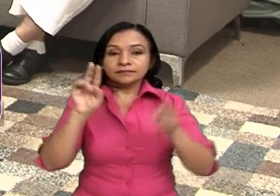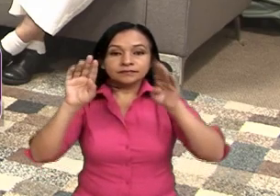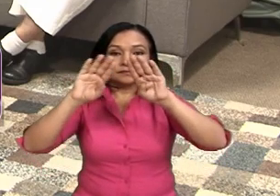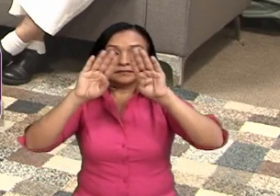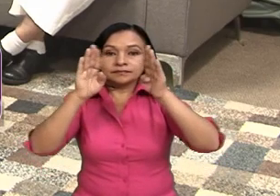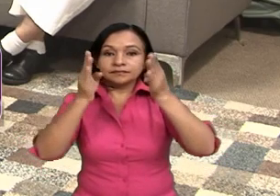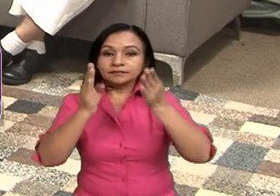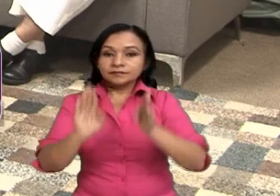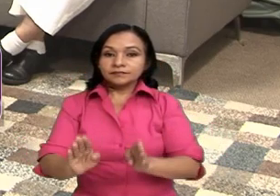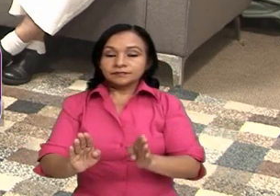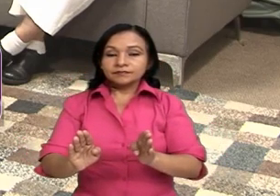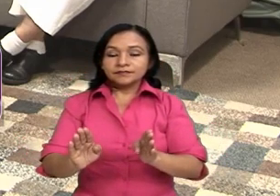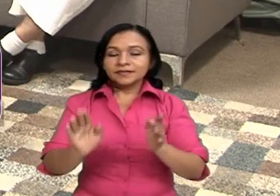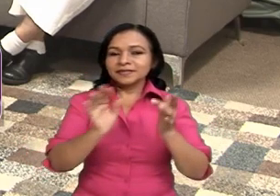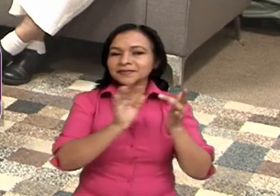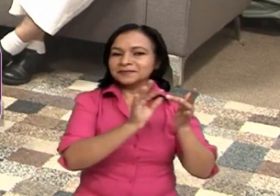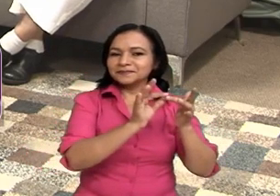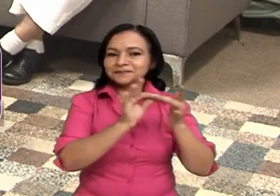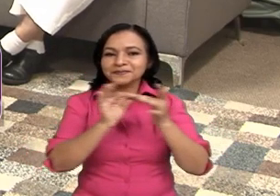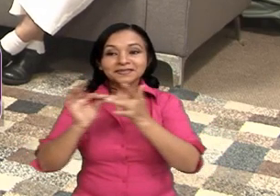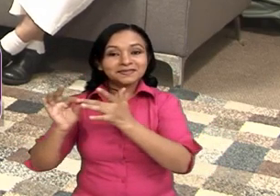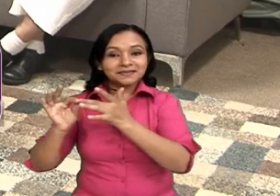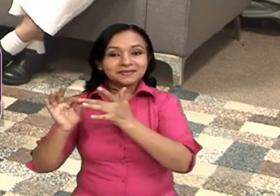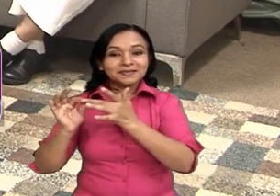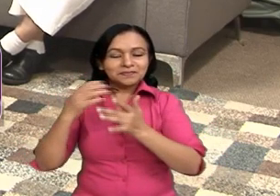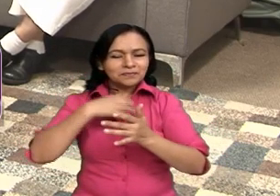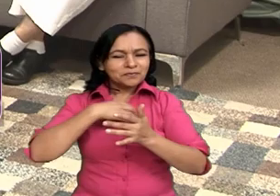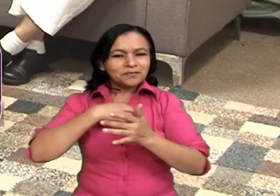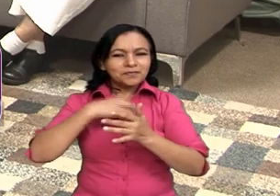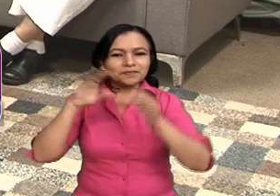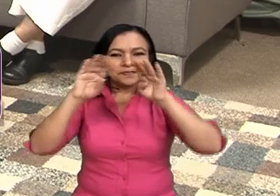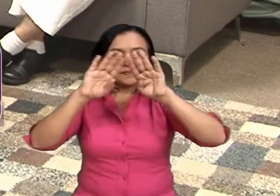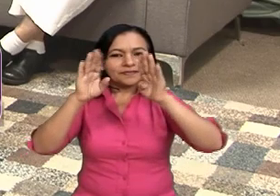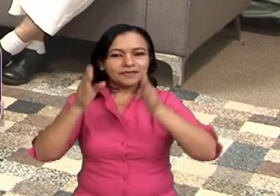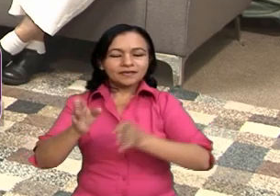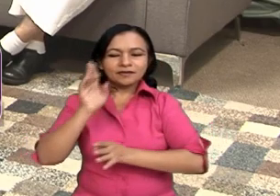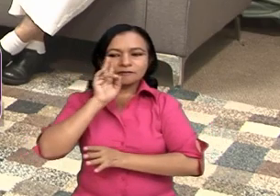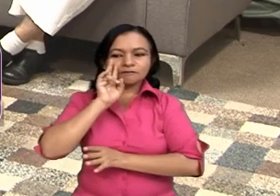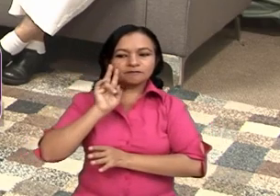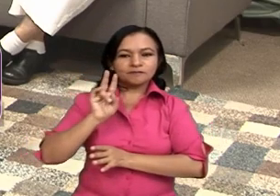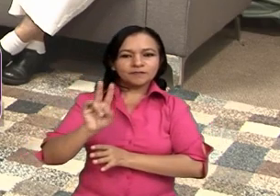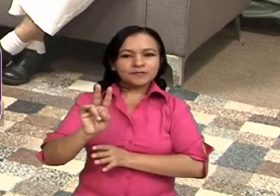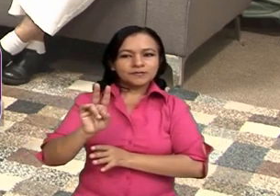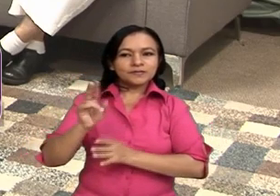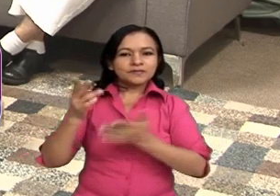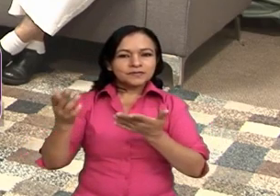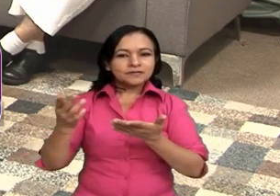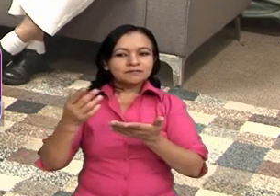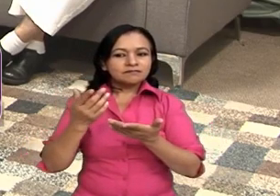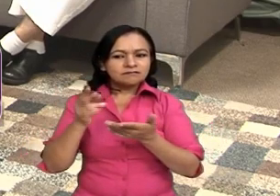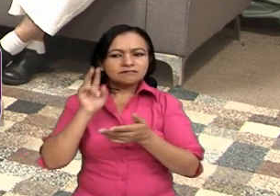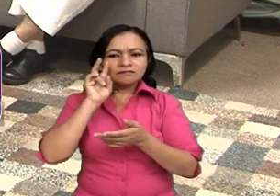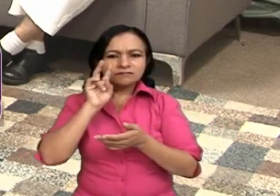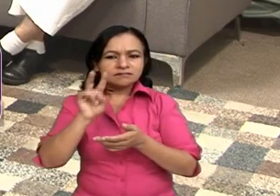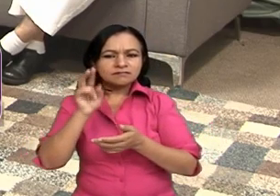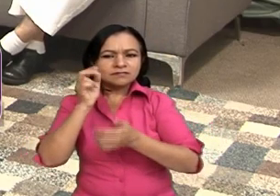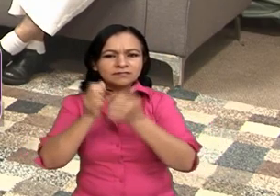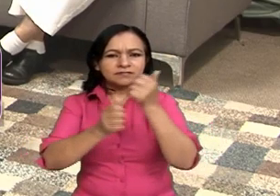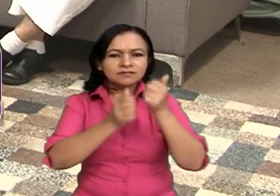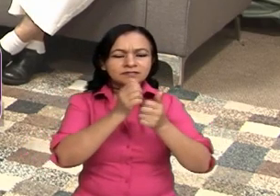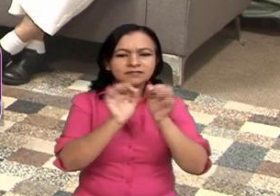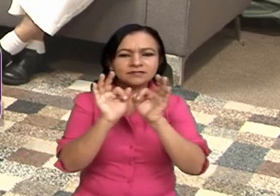tenemos una especialidad en detectar qué es lo que está afectando realmente